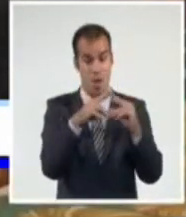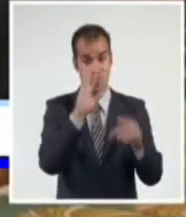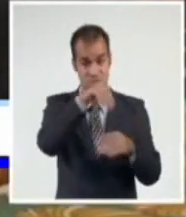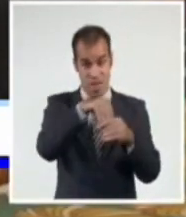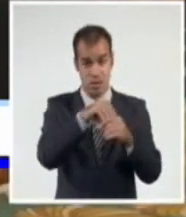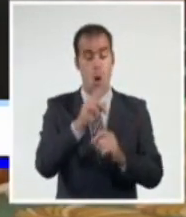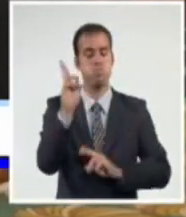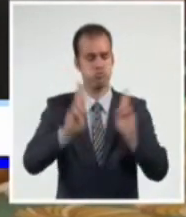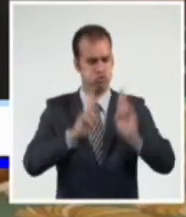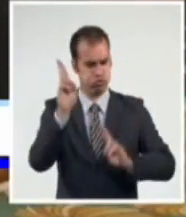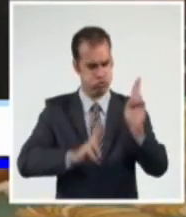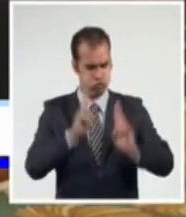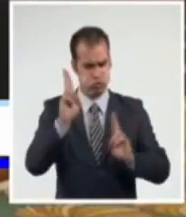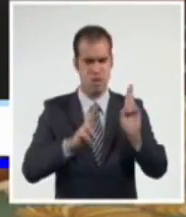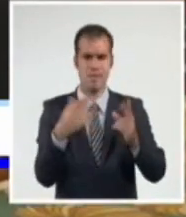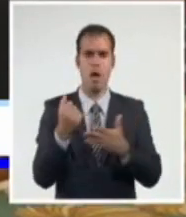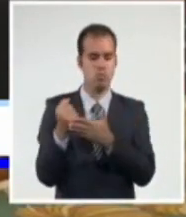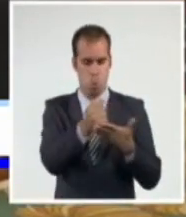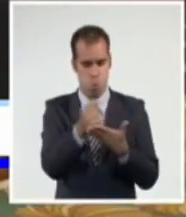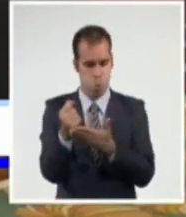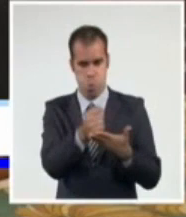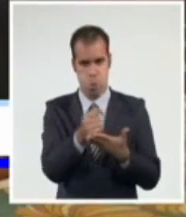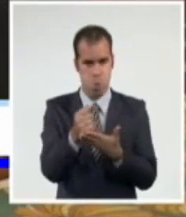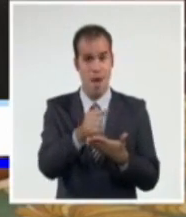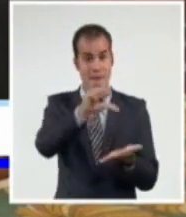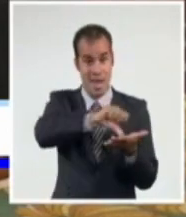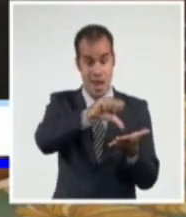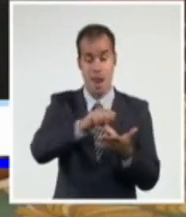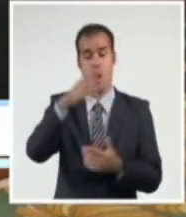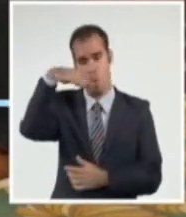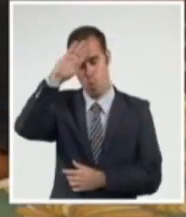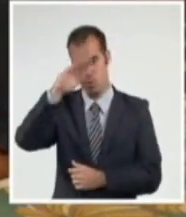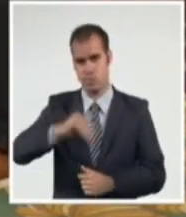económicos, comerciales y de cooperación entre Teherán y La Habana,